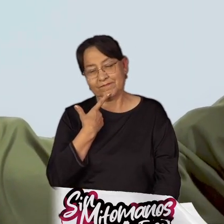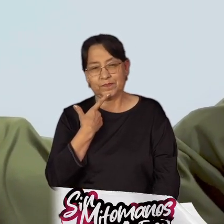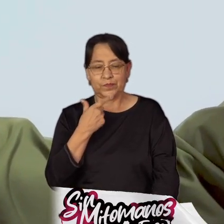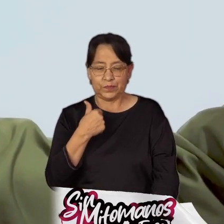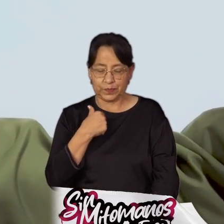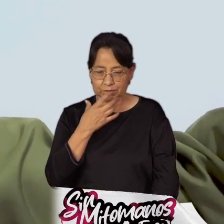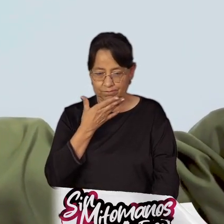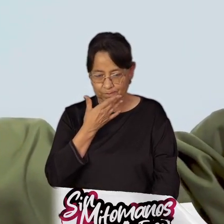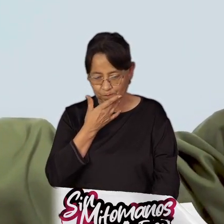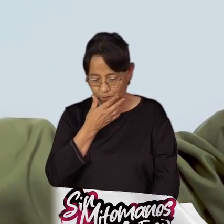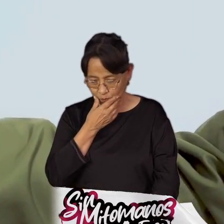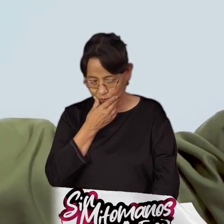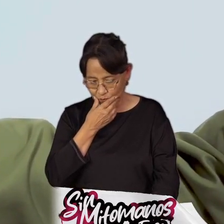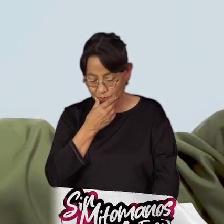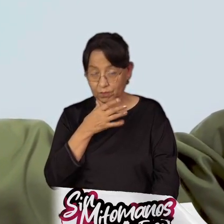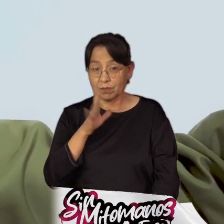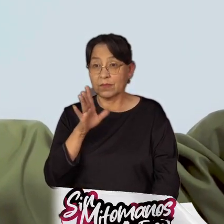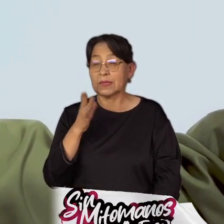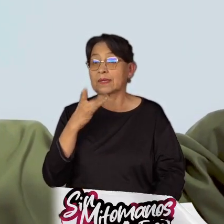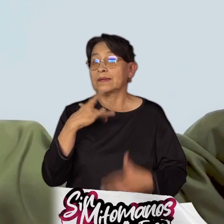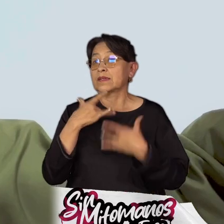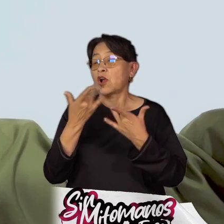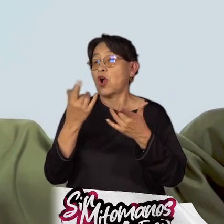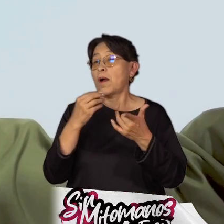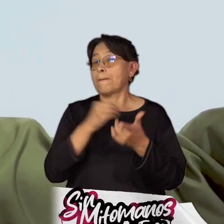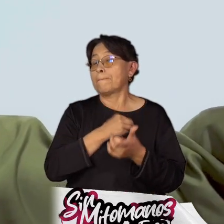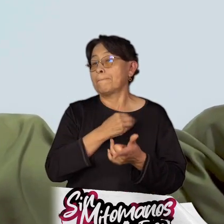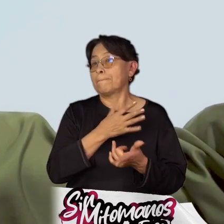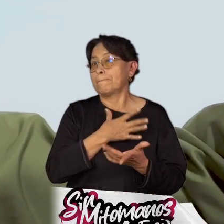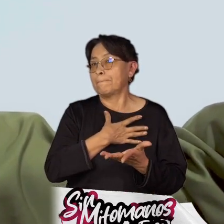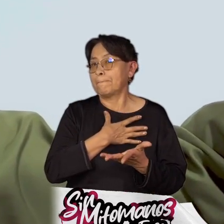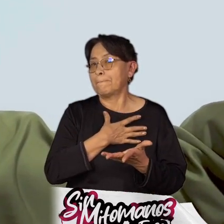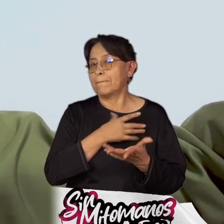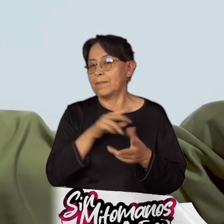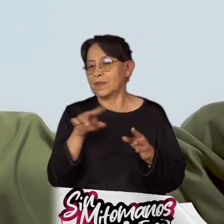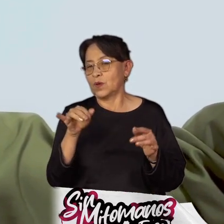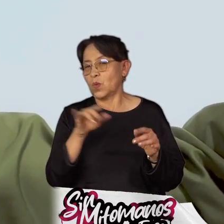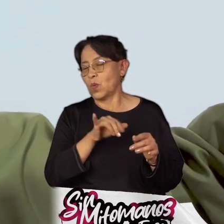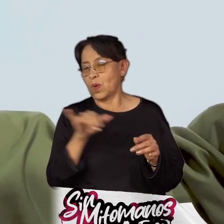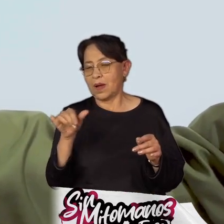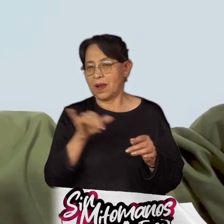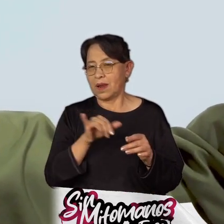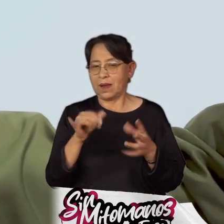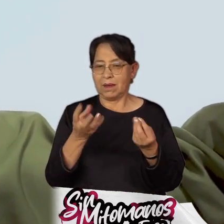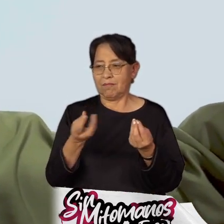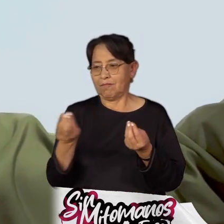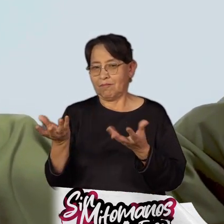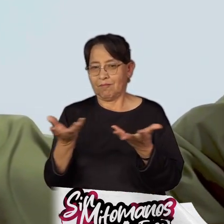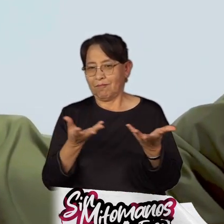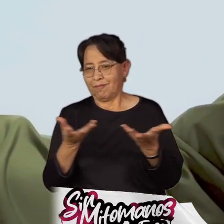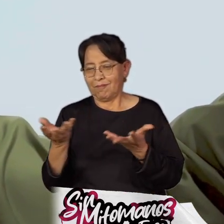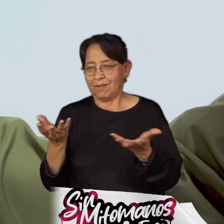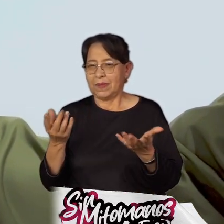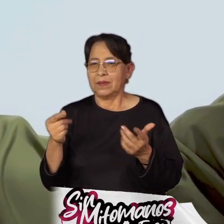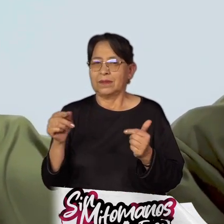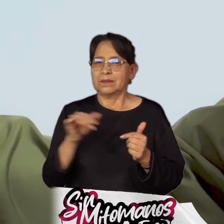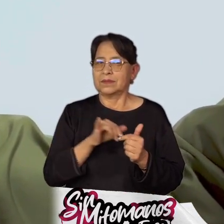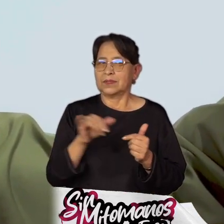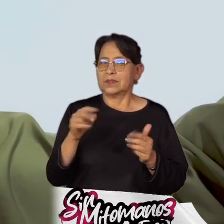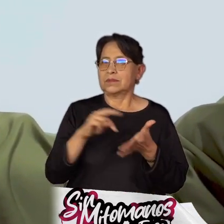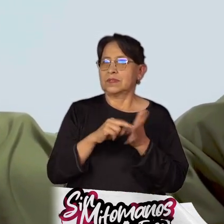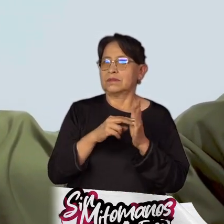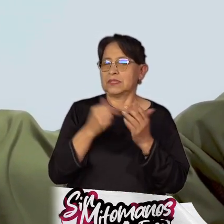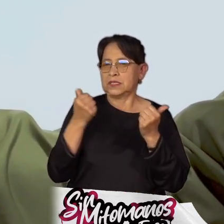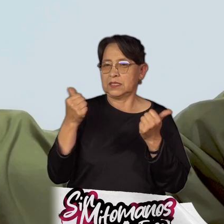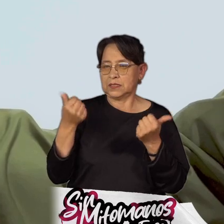Pues yo diría que ofreciendo las mismas oportunidades para ambas partes, pues de tal forma que ambos se